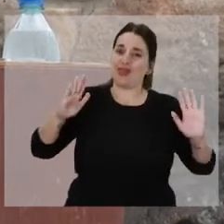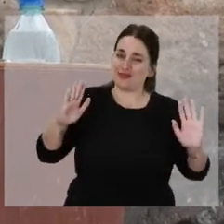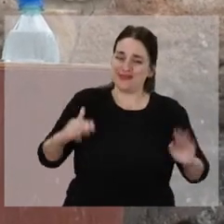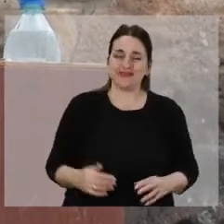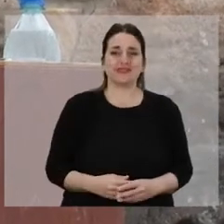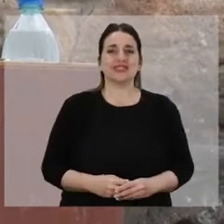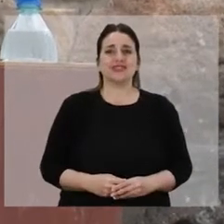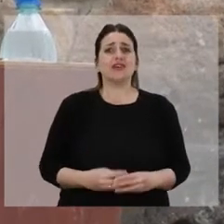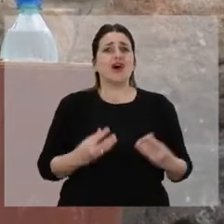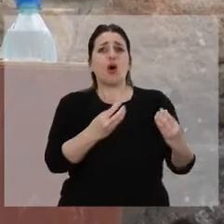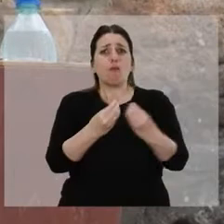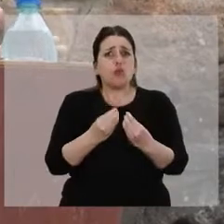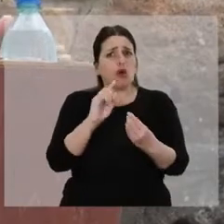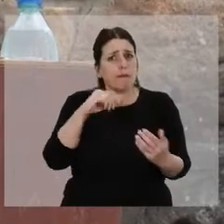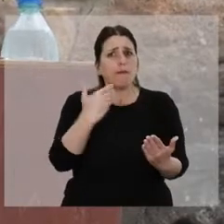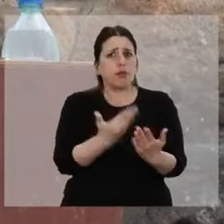acuerdo.